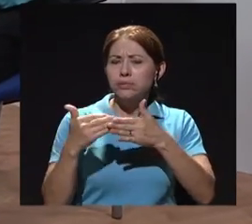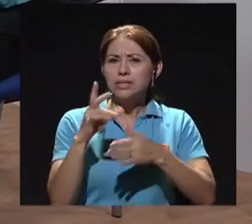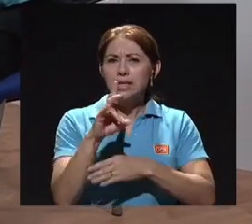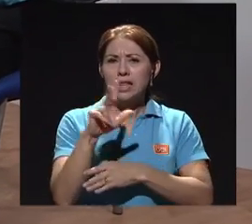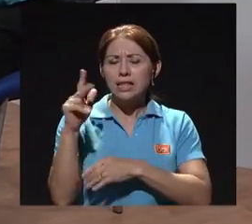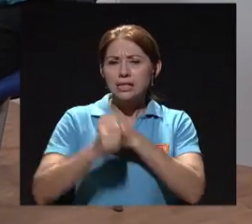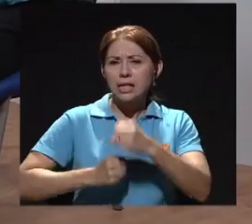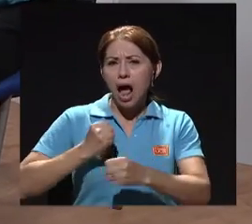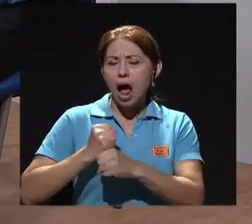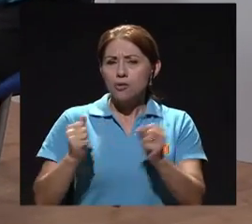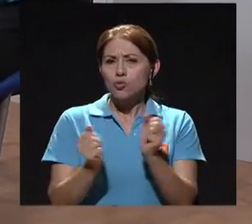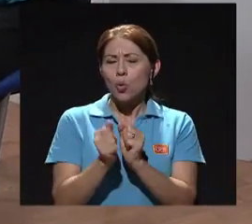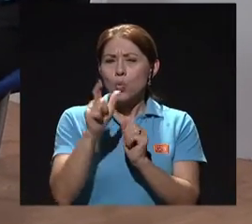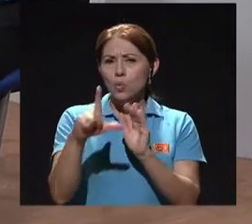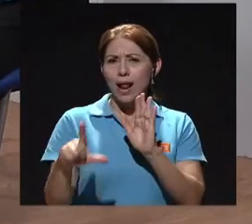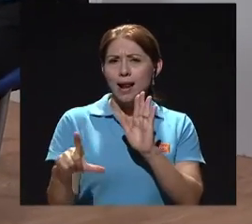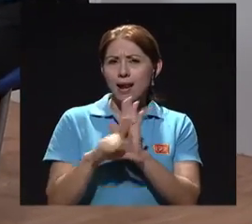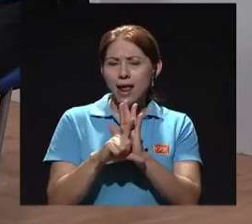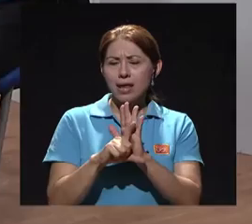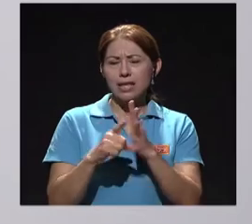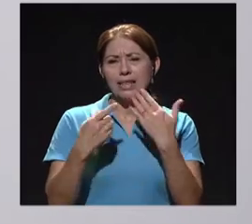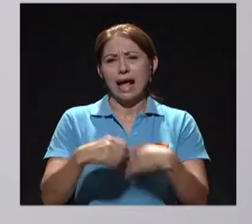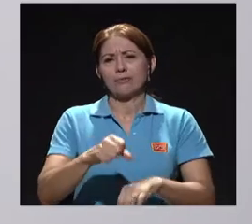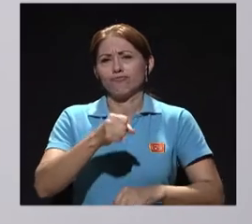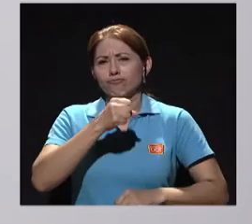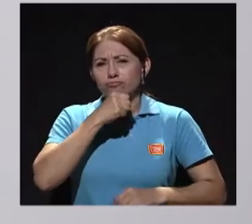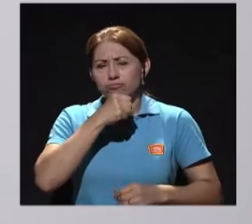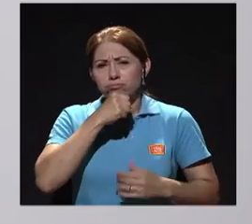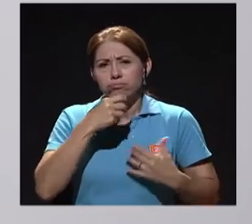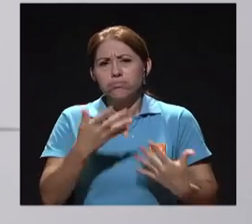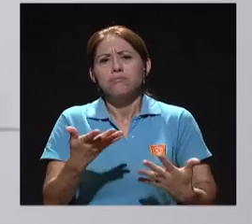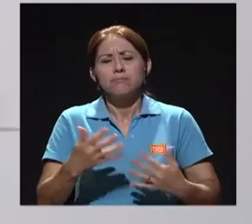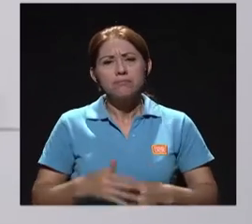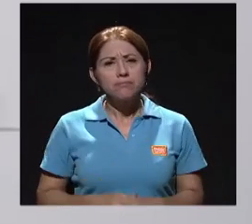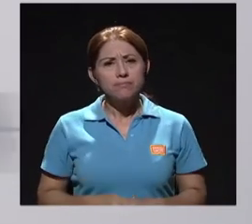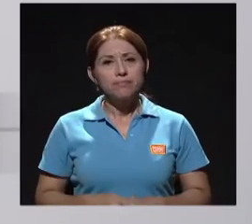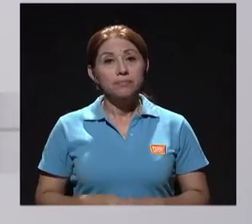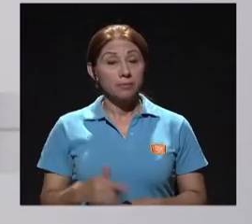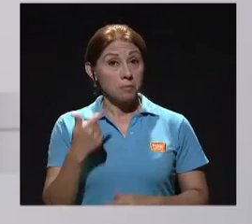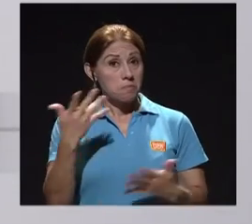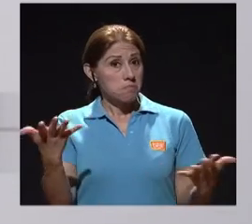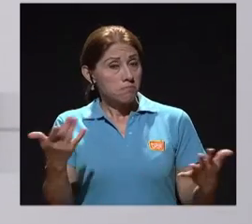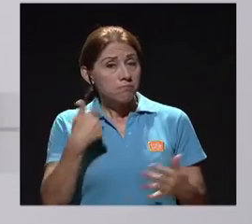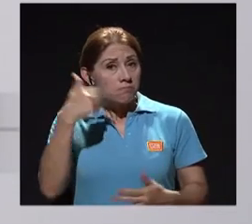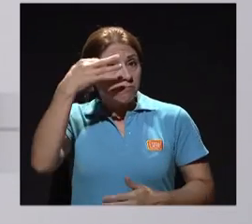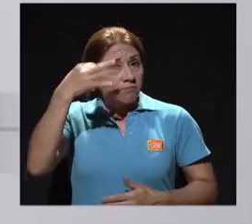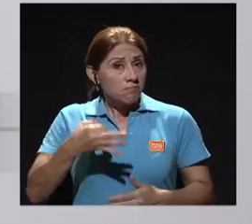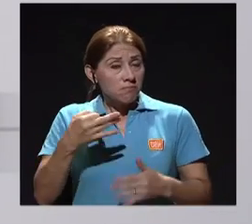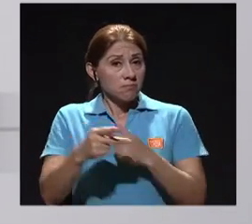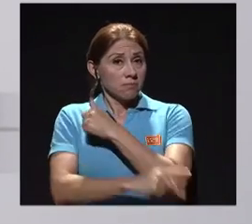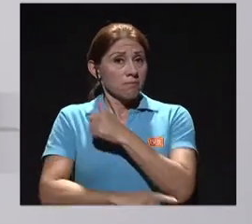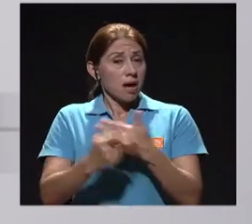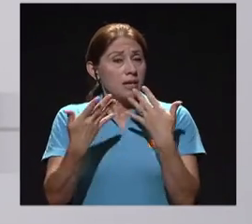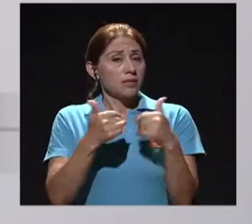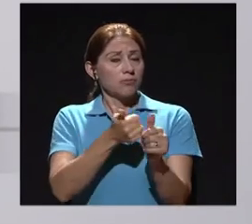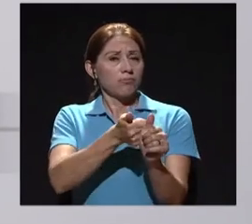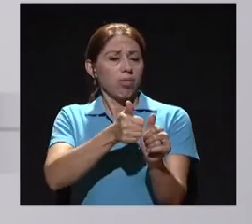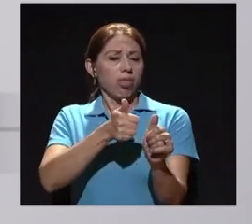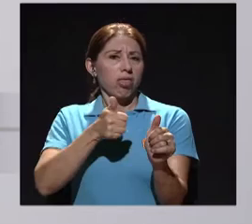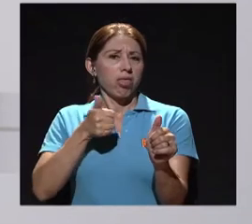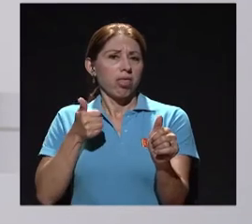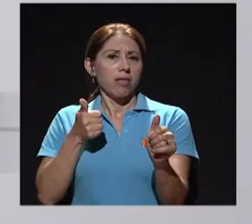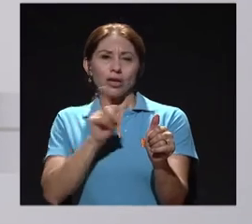una ley de aguas tan antigua bueno yo creo que el país tiene un rezago en no solo este tema en